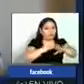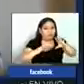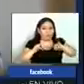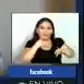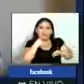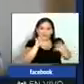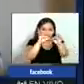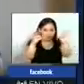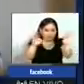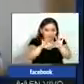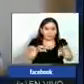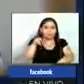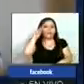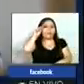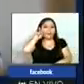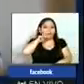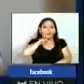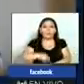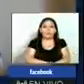presidente